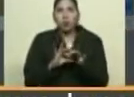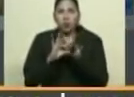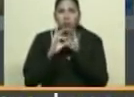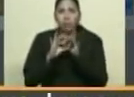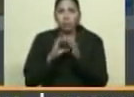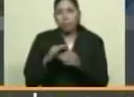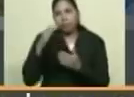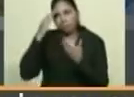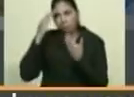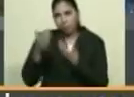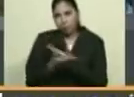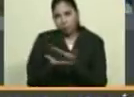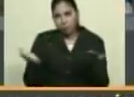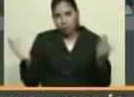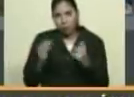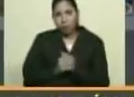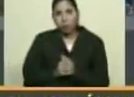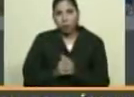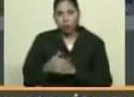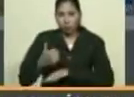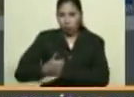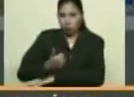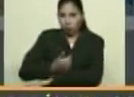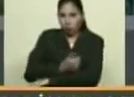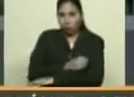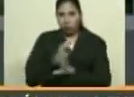presente, y a los compañeros generales,